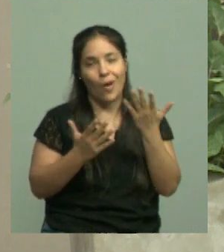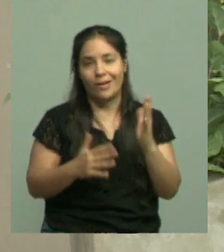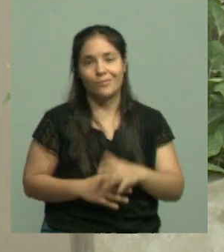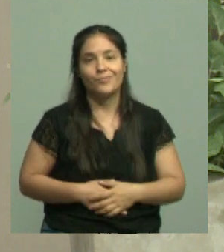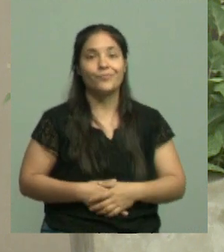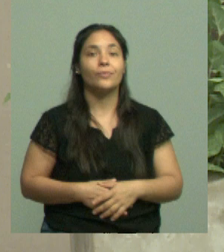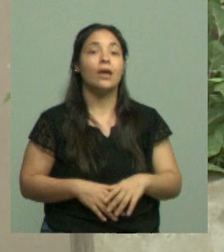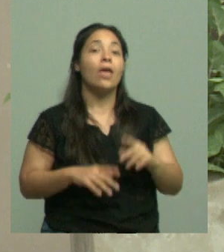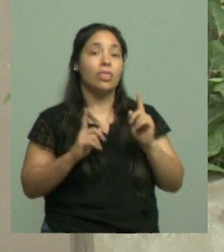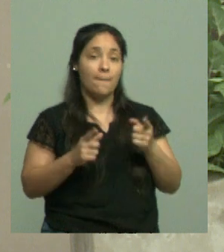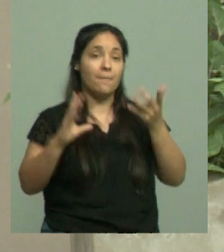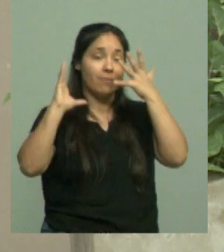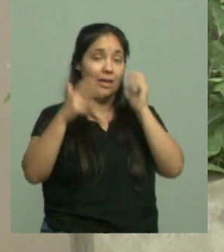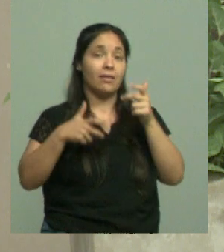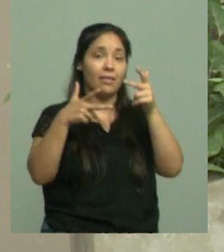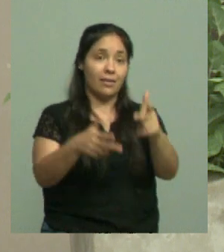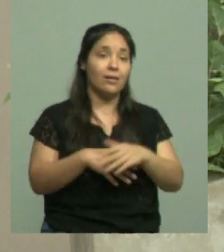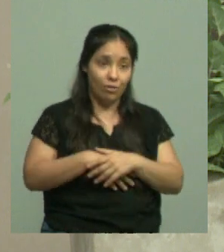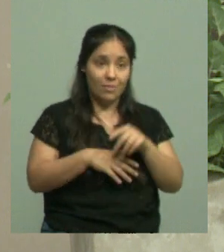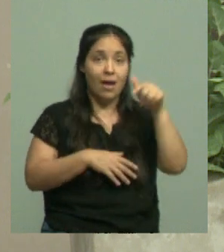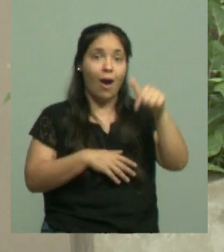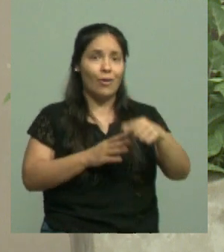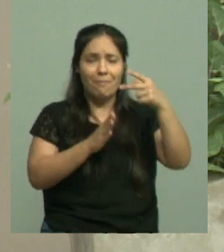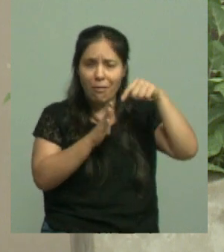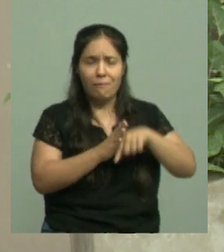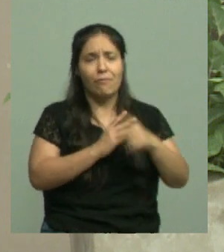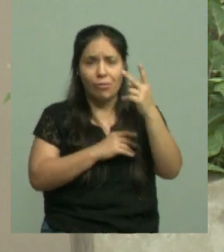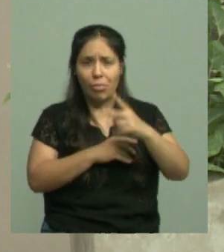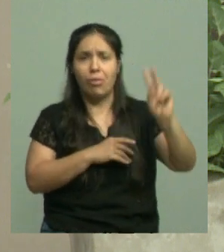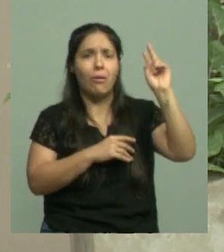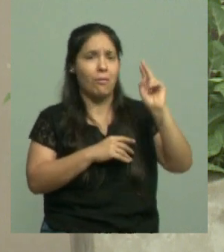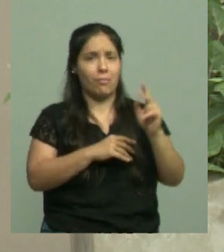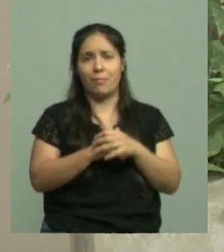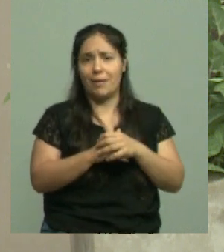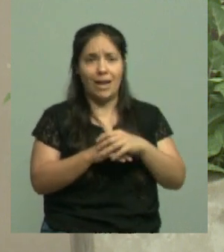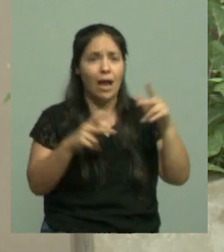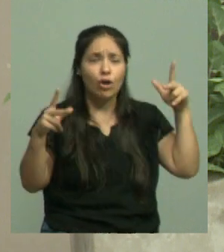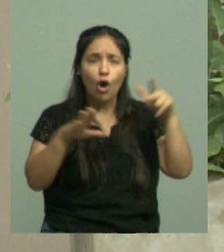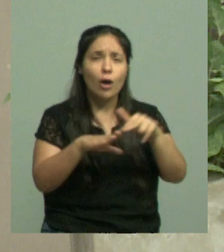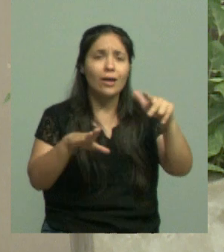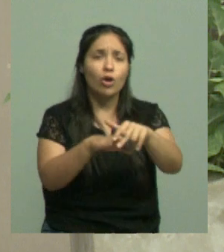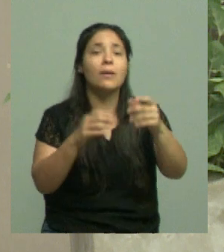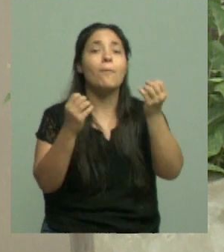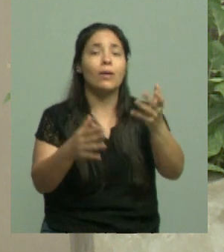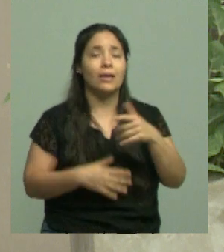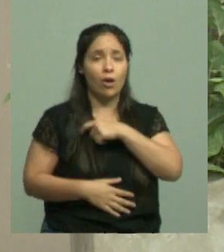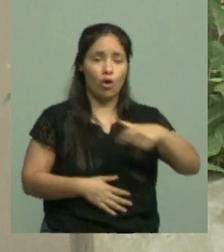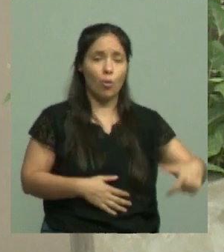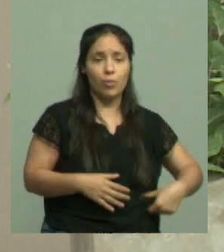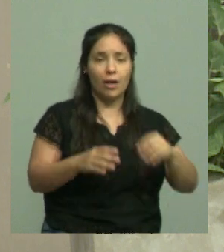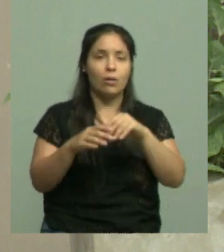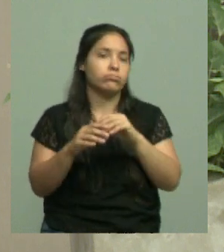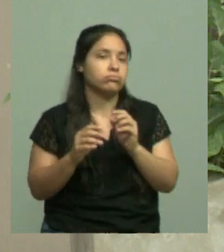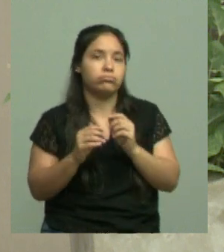la motosierra, lo cual significa, y habla constantemente de la ausencia del Estado, no quiere un Estado presente para nada, bien lejos el Estado en eso, en cualquier